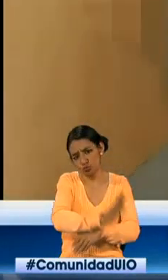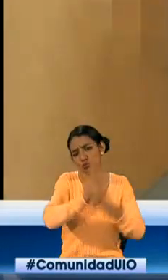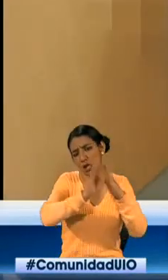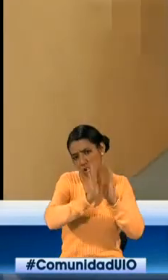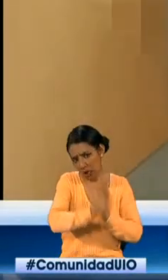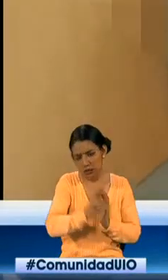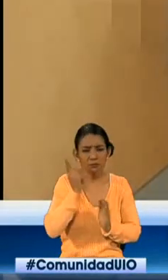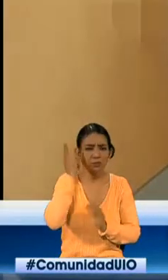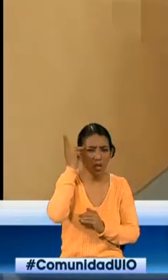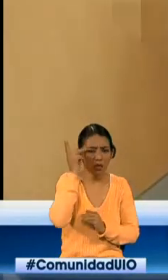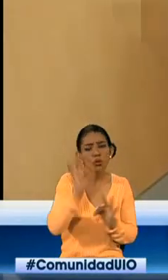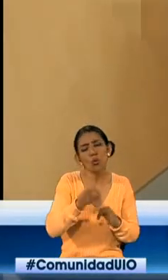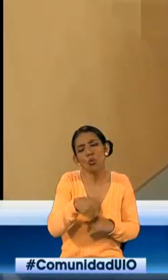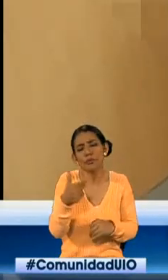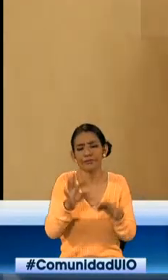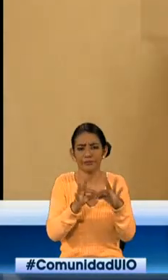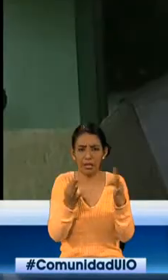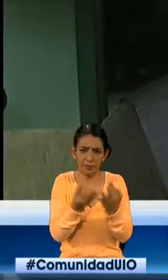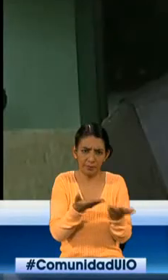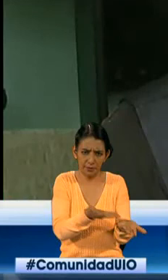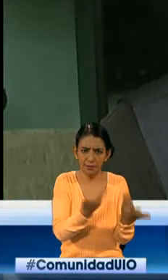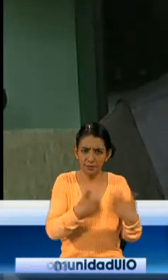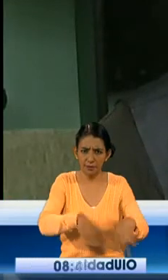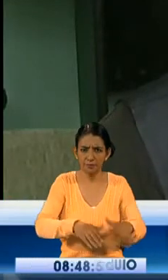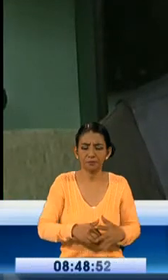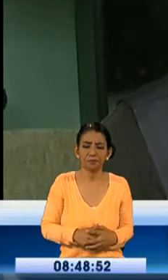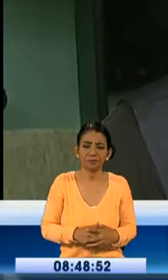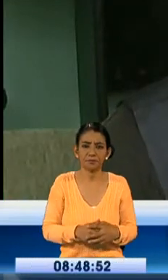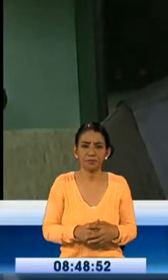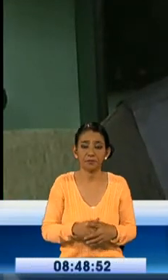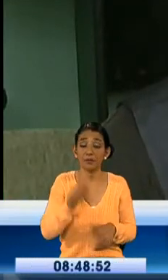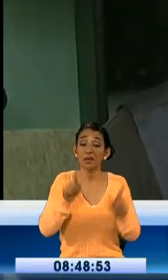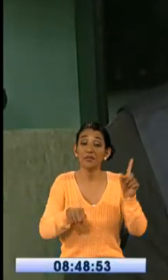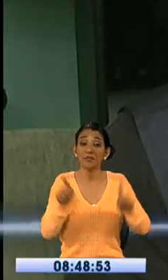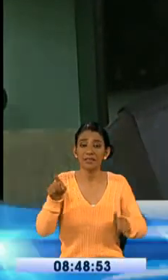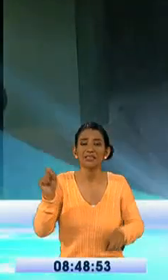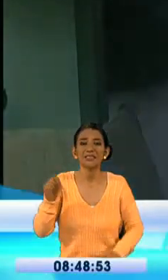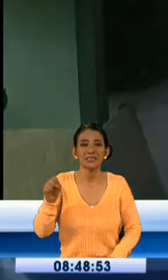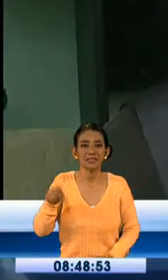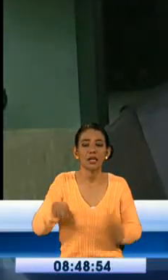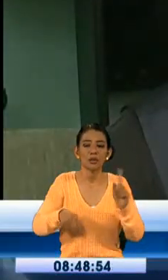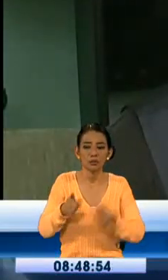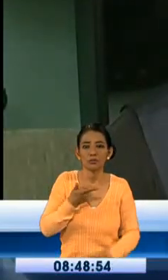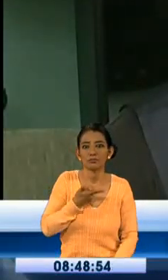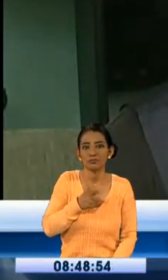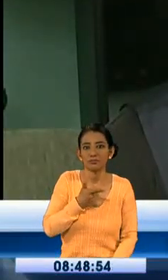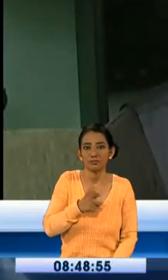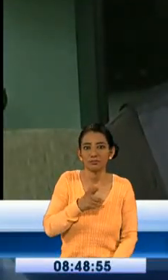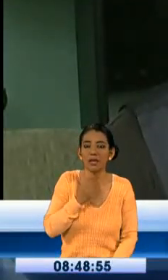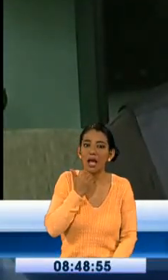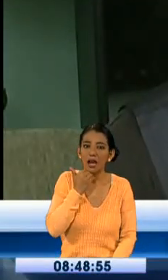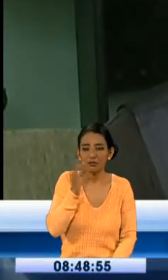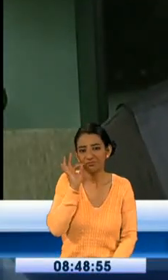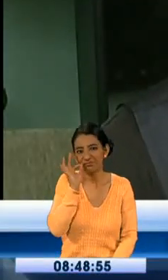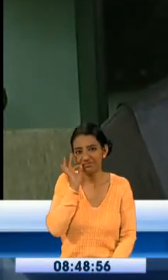o están con otros familiares. En algunas ocasiones, en realidad, presentaban signos de haber consumido algún tipo de sustancia